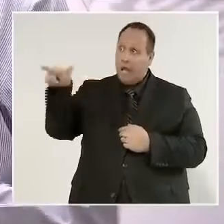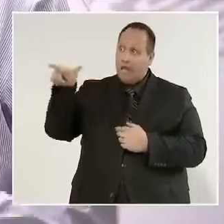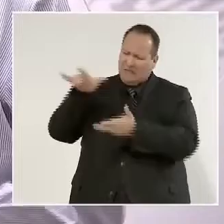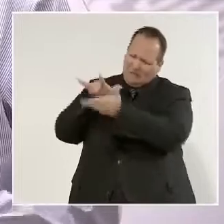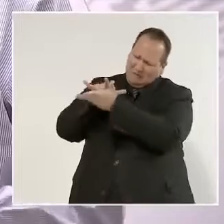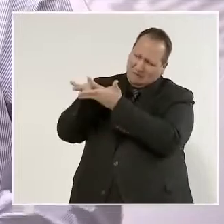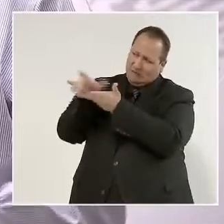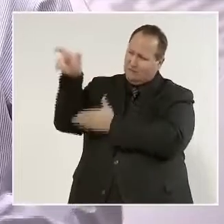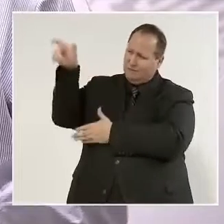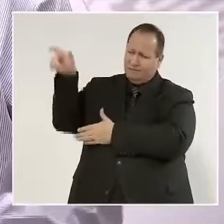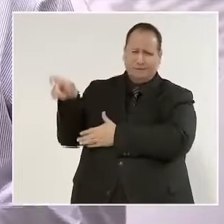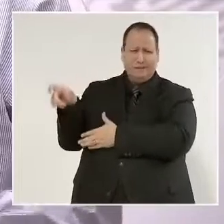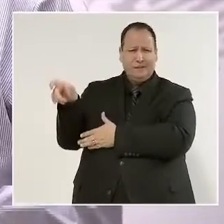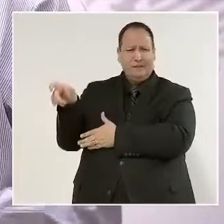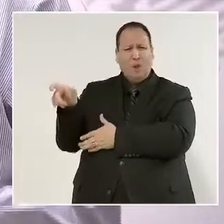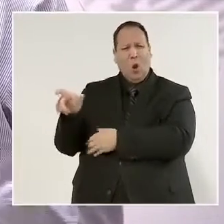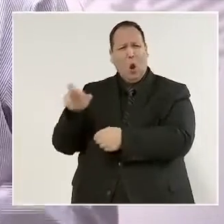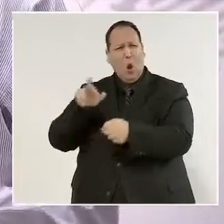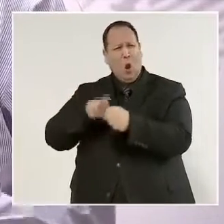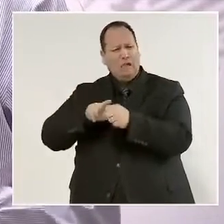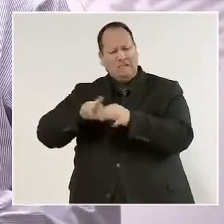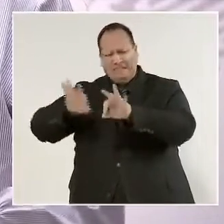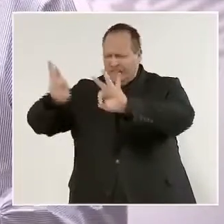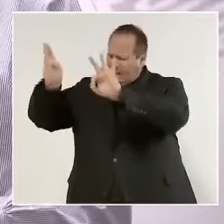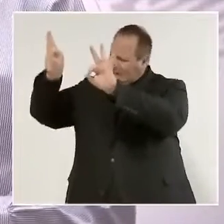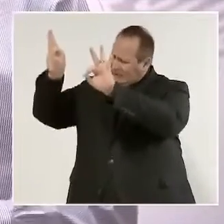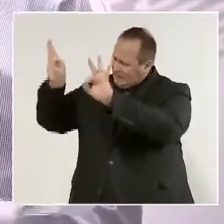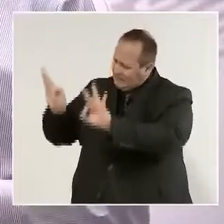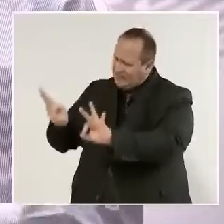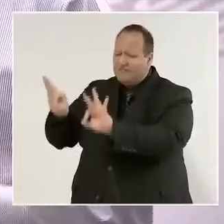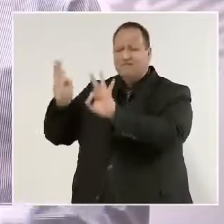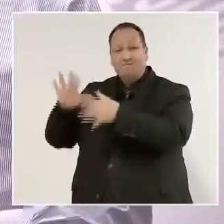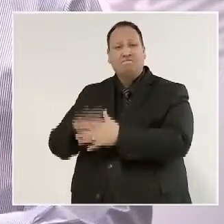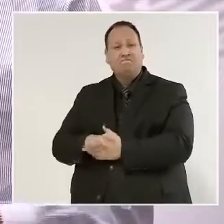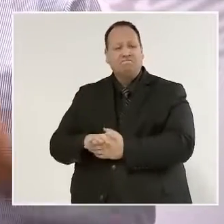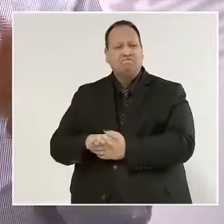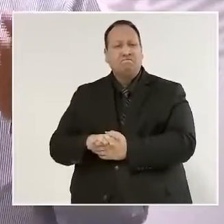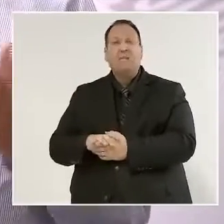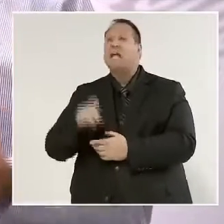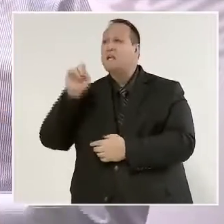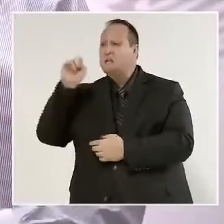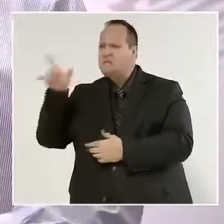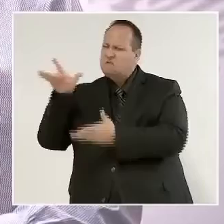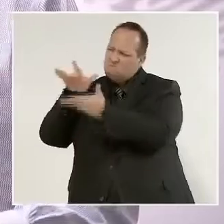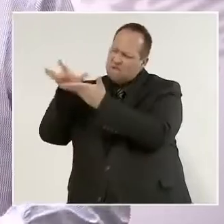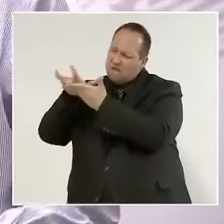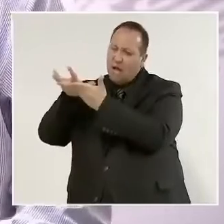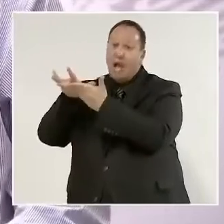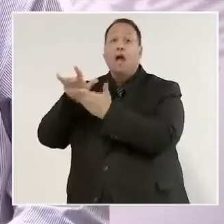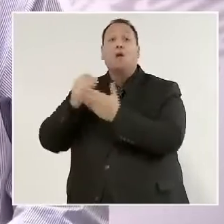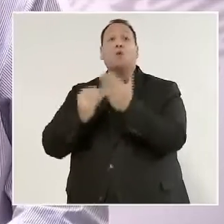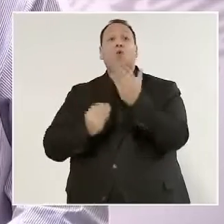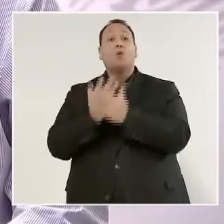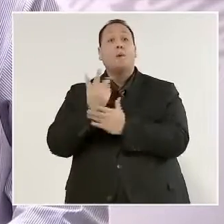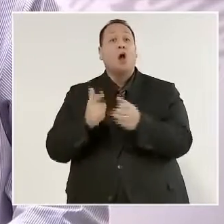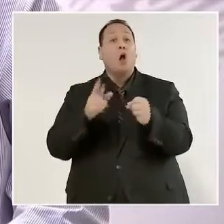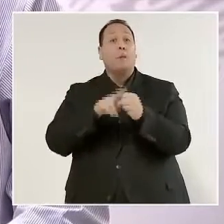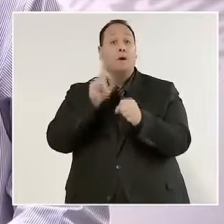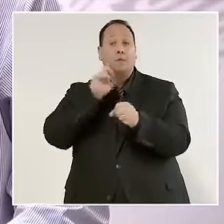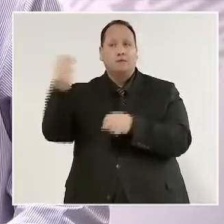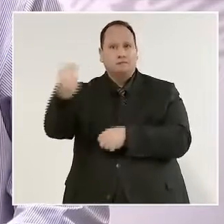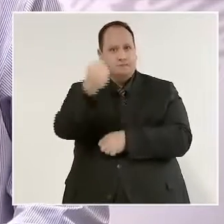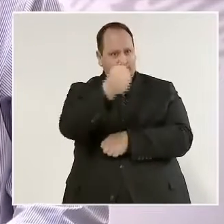resultó un extraordinario gobernador. Así vamos a apoyar a la nueva